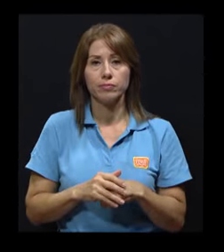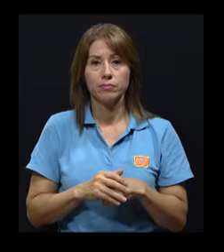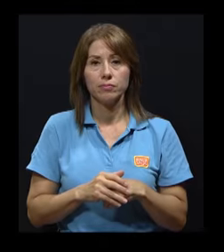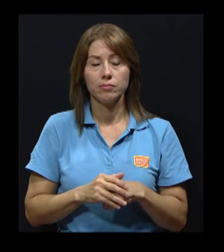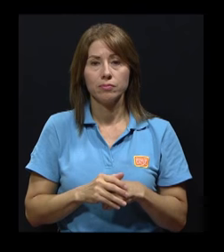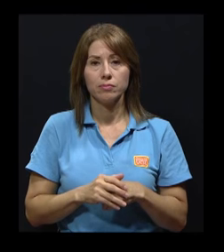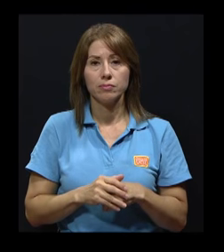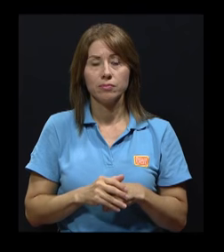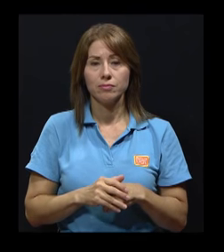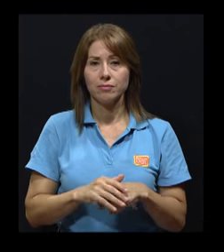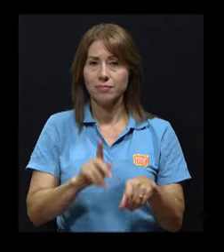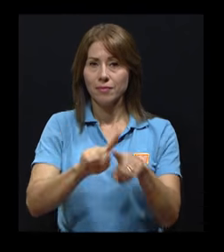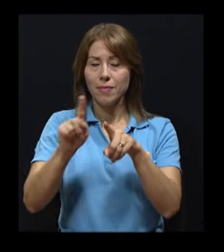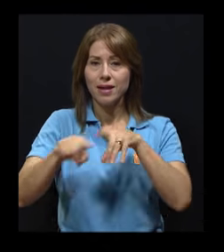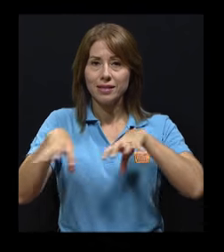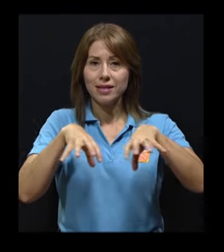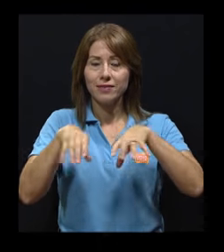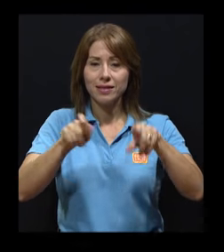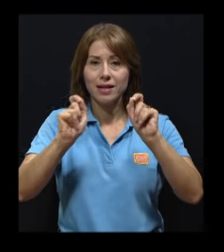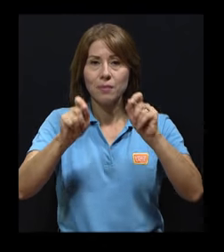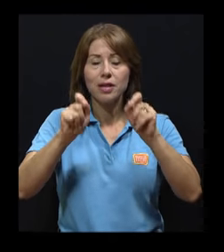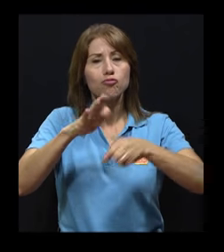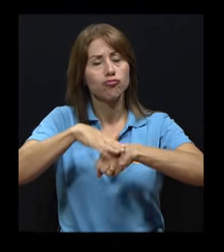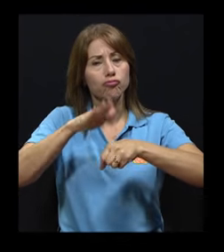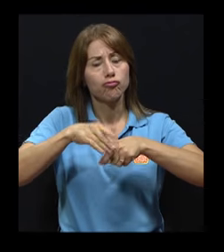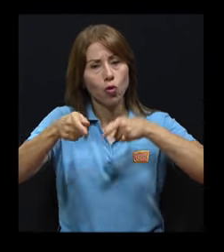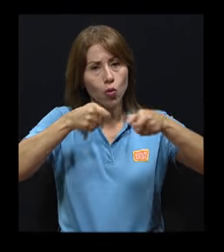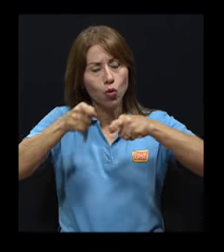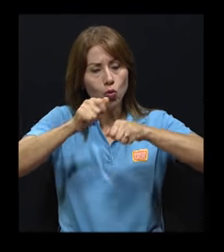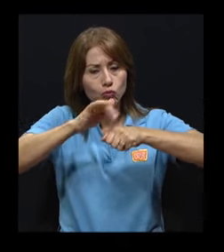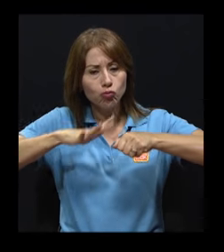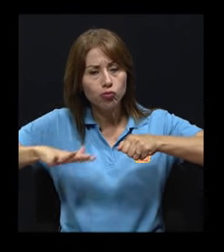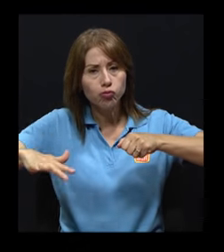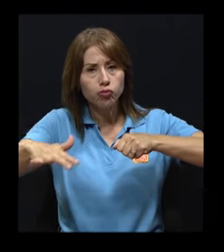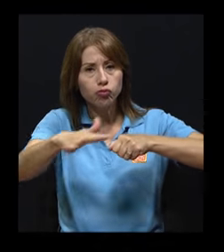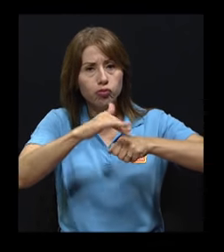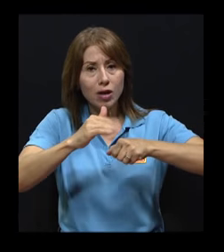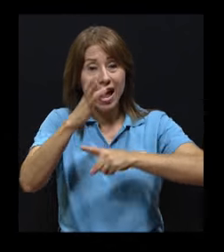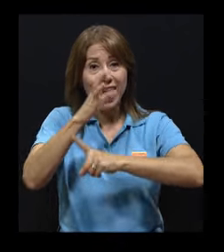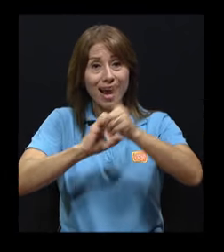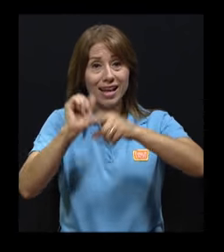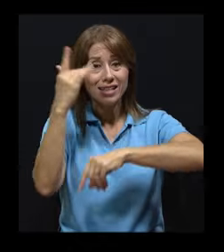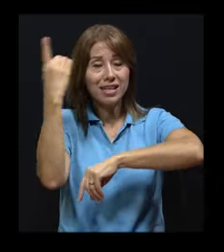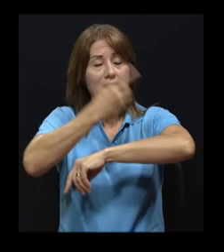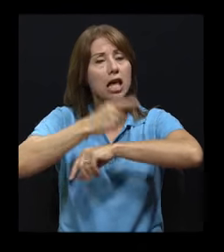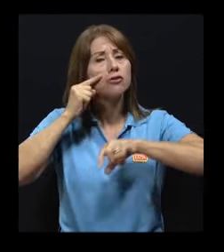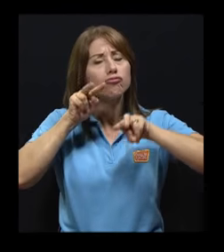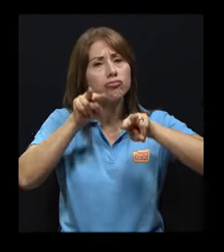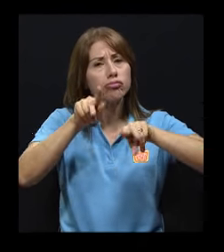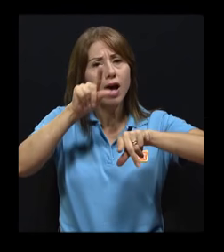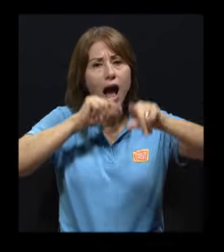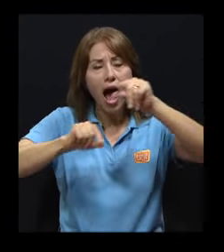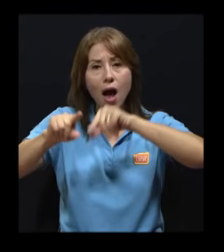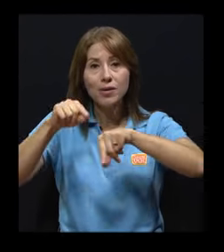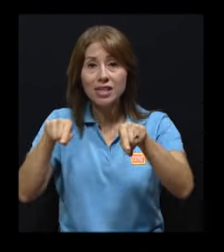aves también se registran los niveles de agua para asociarlos con la presencia o ausencia de algunas